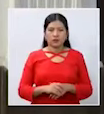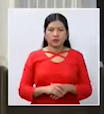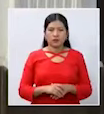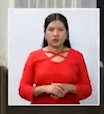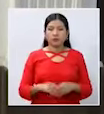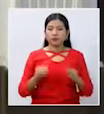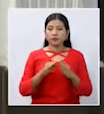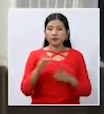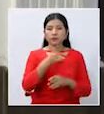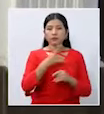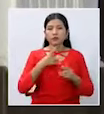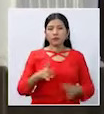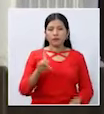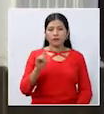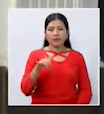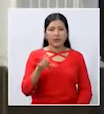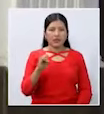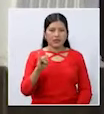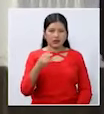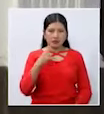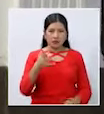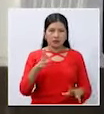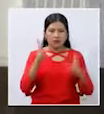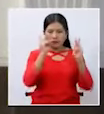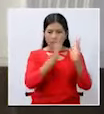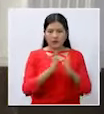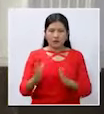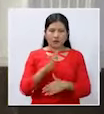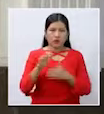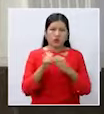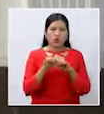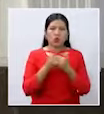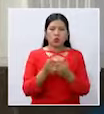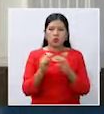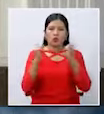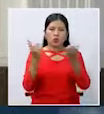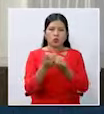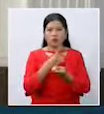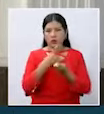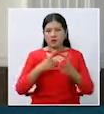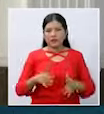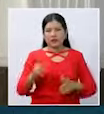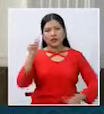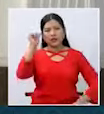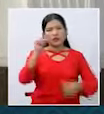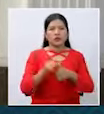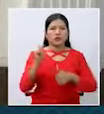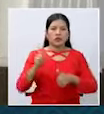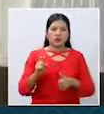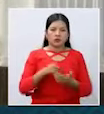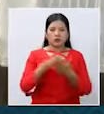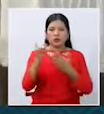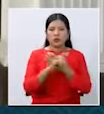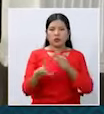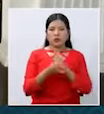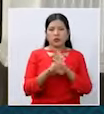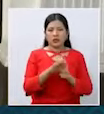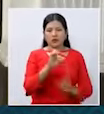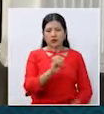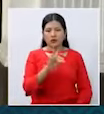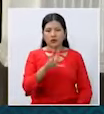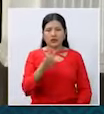La diputada Daisy Choque, secretaria del Comité de Planificación de la Cámara de Diputados, ha recordado que el proyecto de ley 035